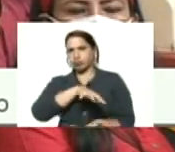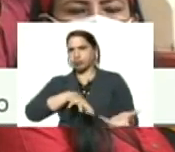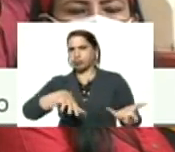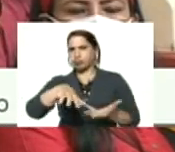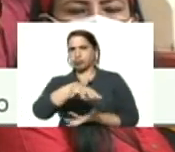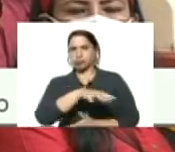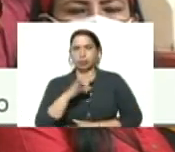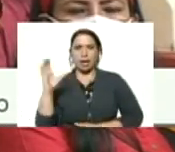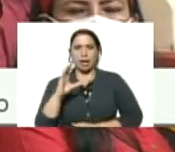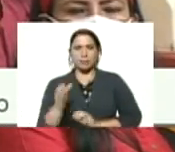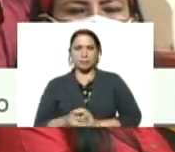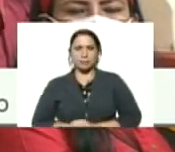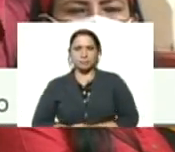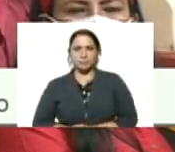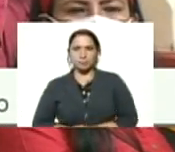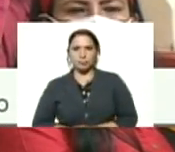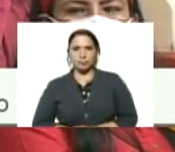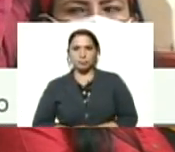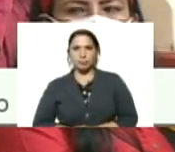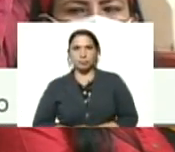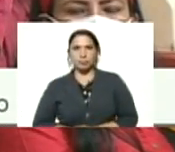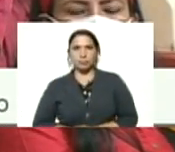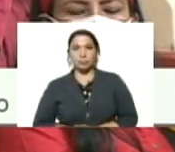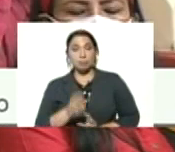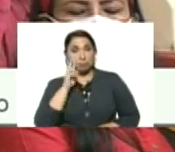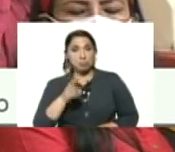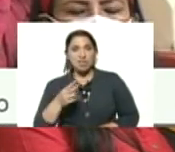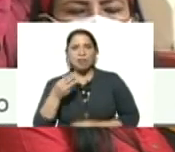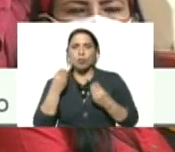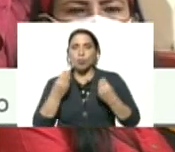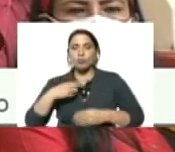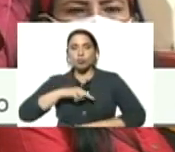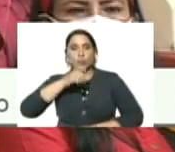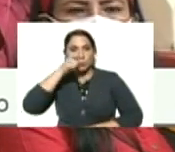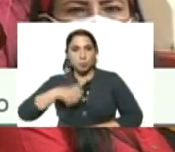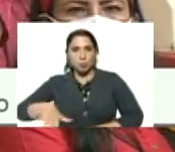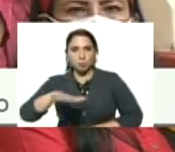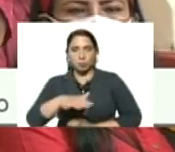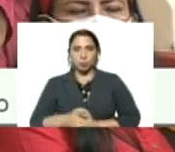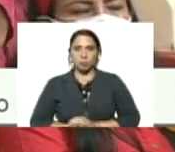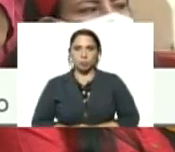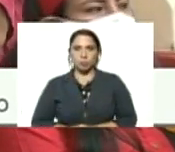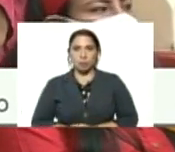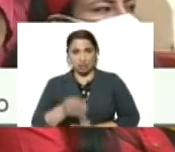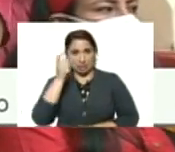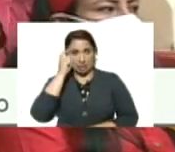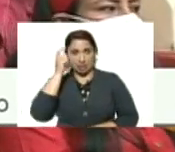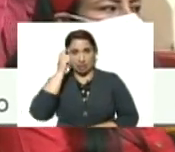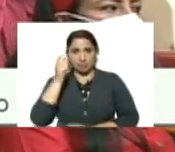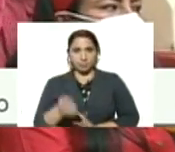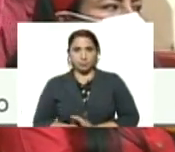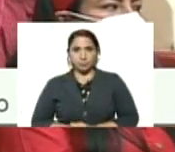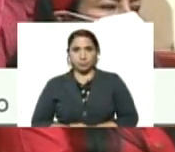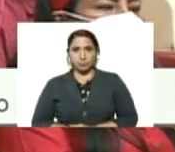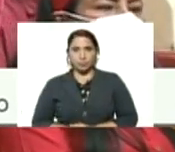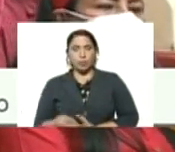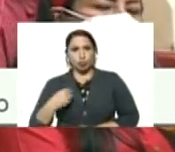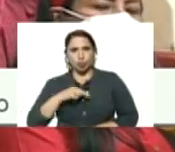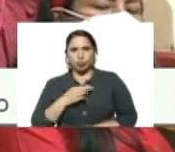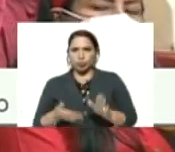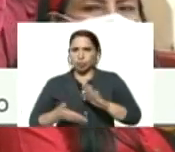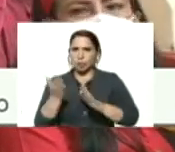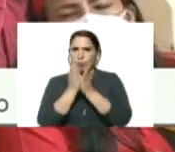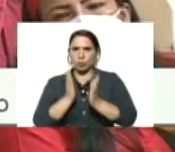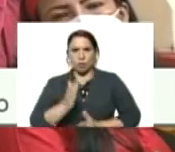Caracas. Y miren cómo es nuestro pueblo. Ese día que salimos de la academia,